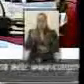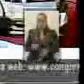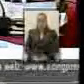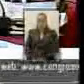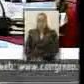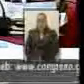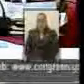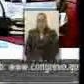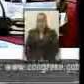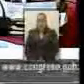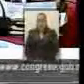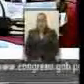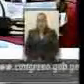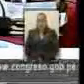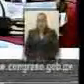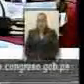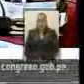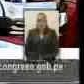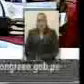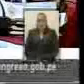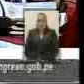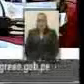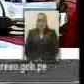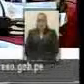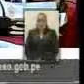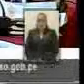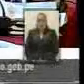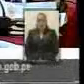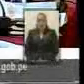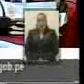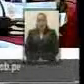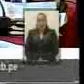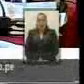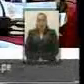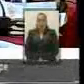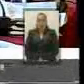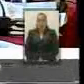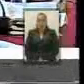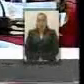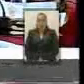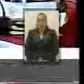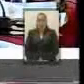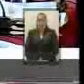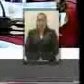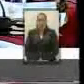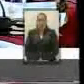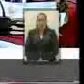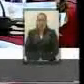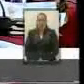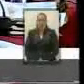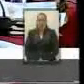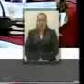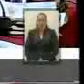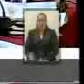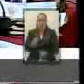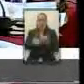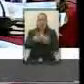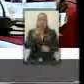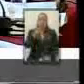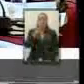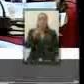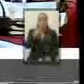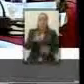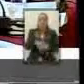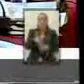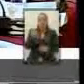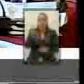sea, era ahí el equivalente. Antes que lleguen los Oviedo a Pomalca, el precio que vendía Pomalca afuera